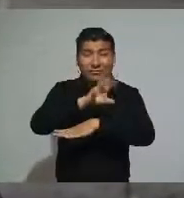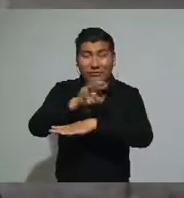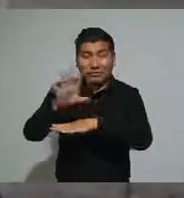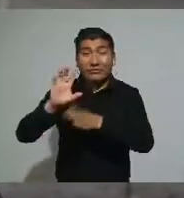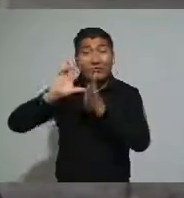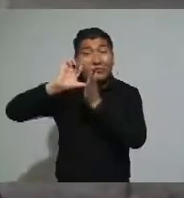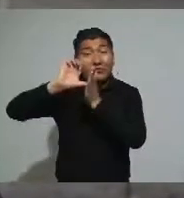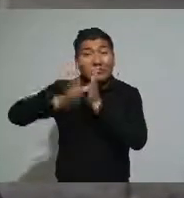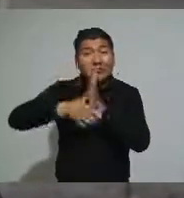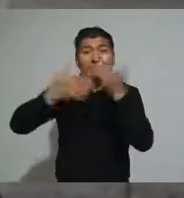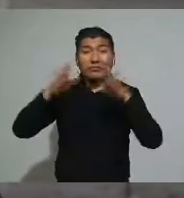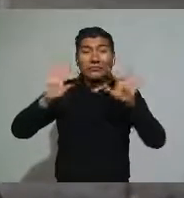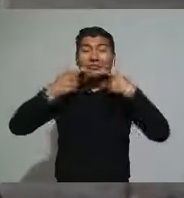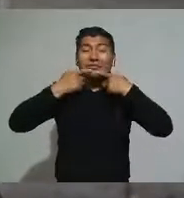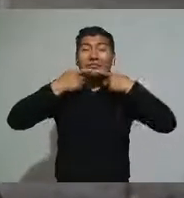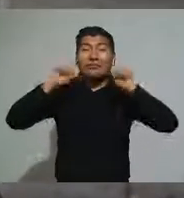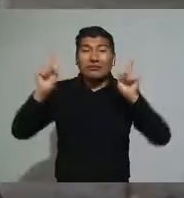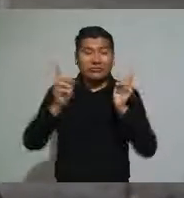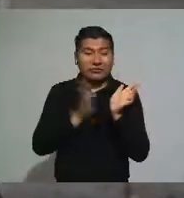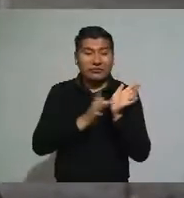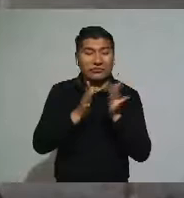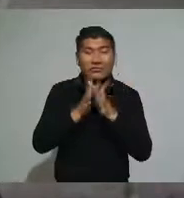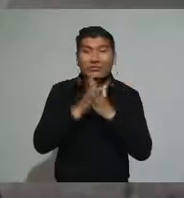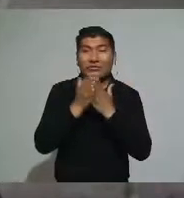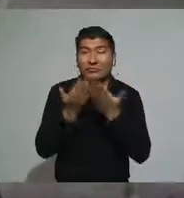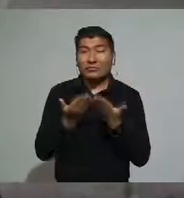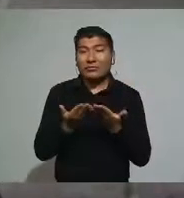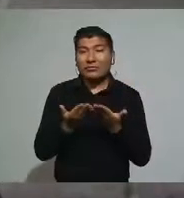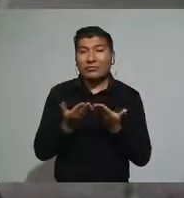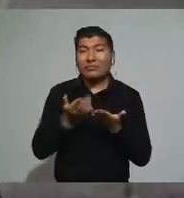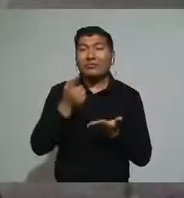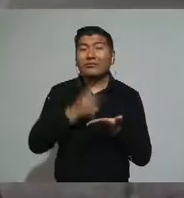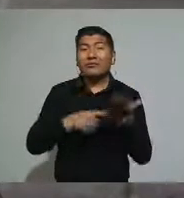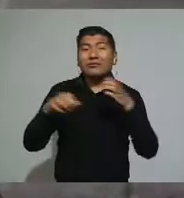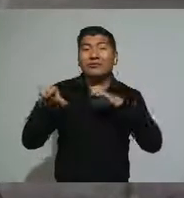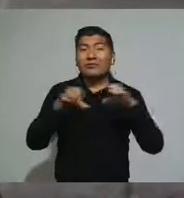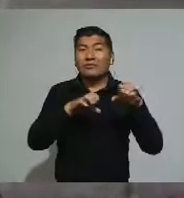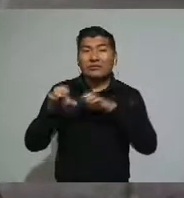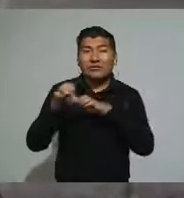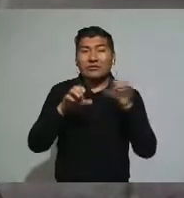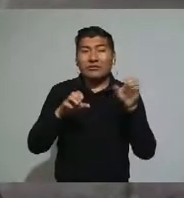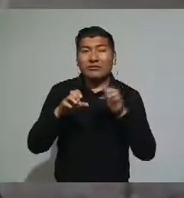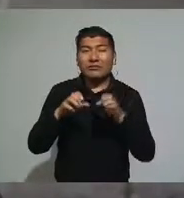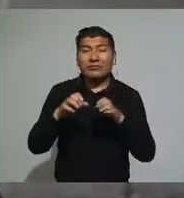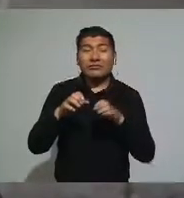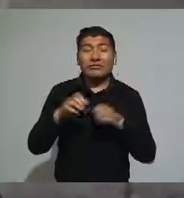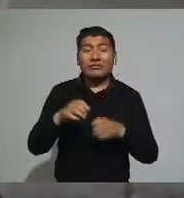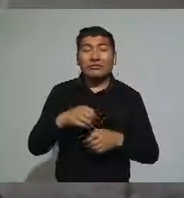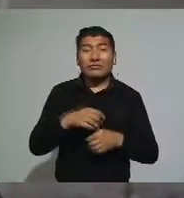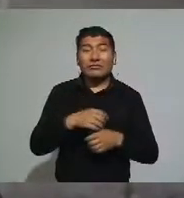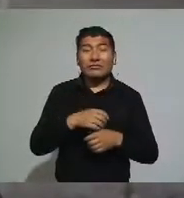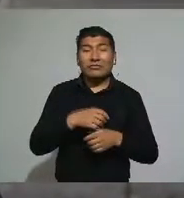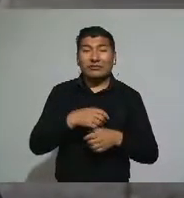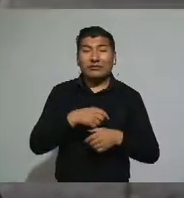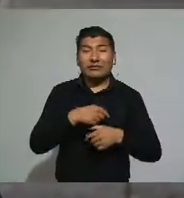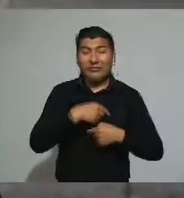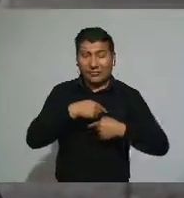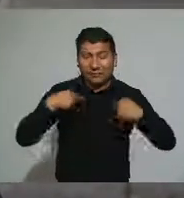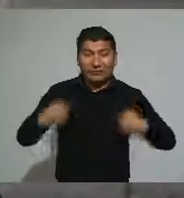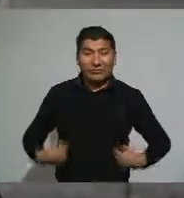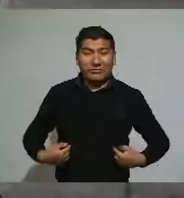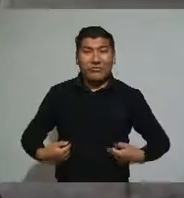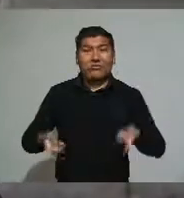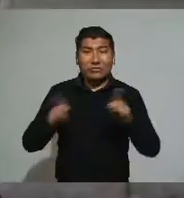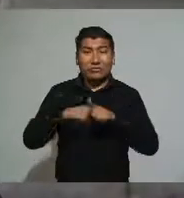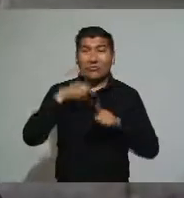Después que ha sido proclamado el Evangelio, ¿qué ha hecho, qué hace el sacerdote cuando dice palabra